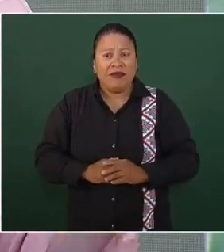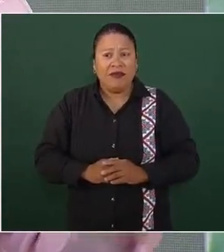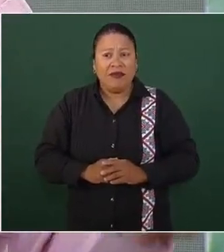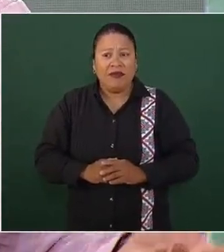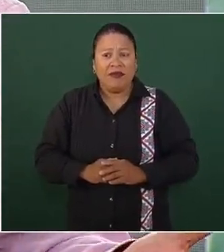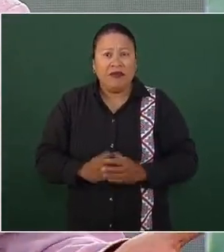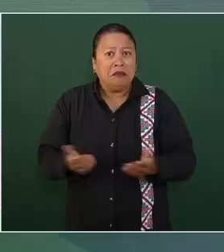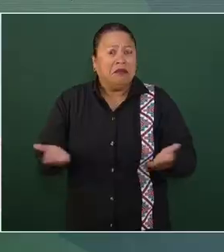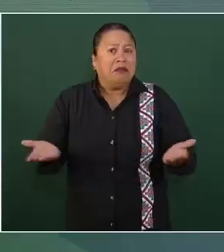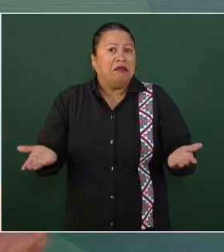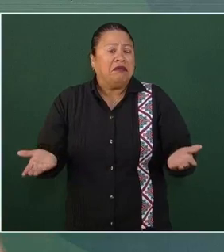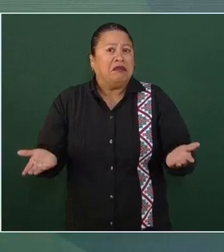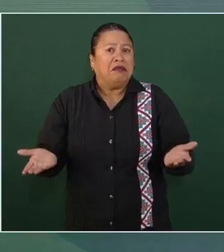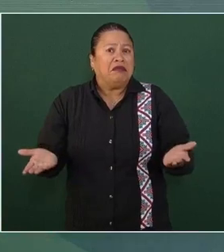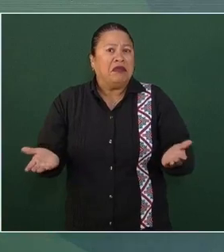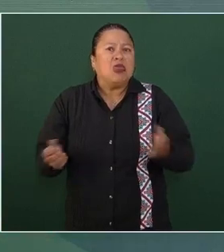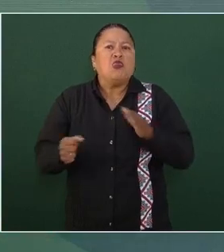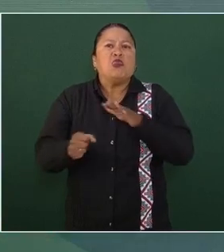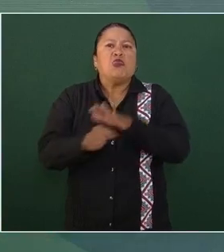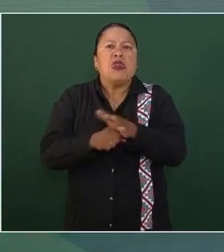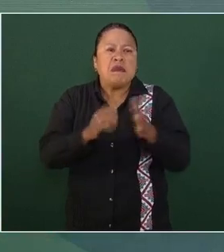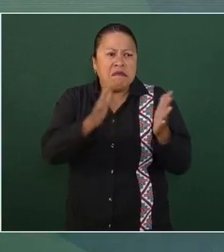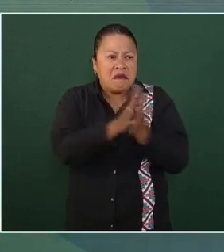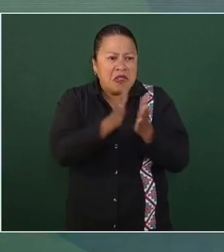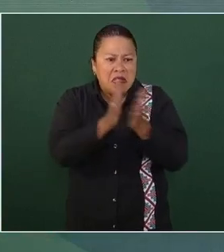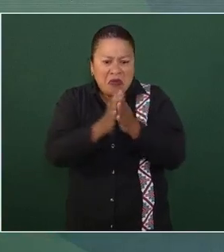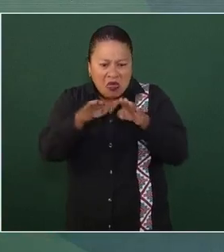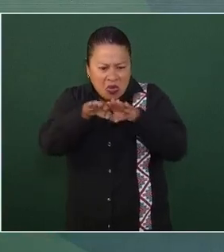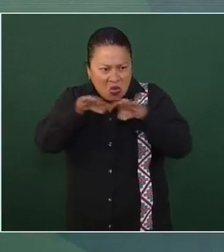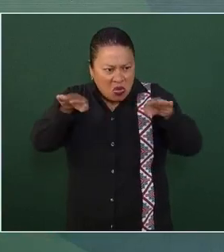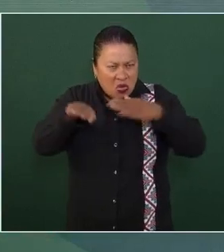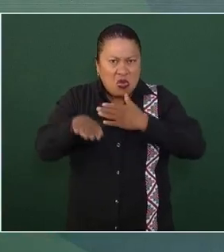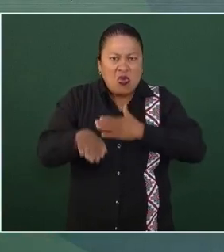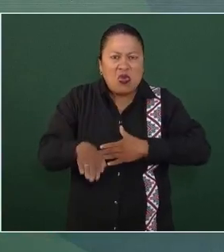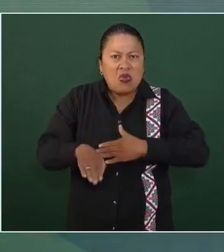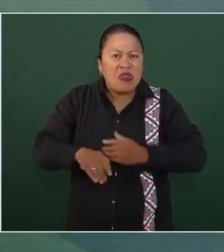¿Cuál democracia? Entonces